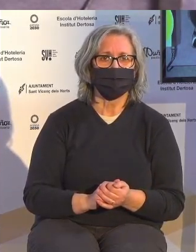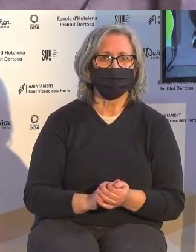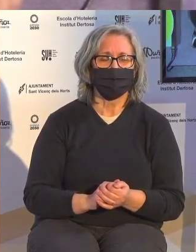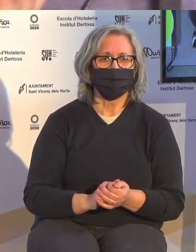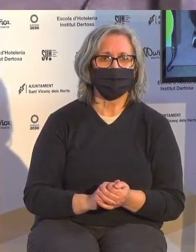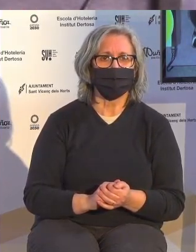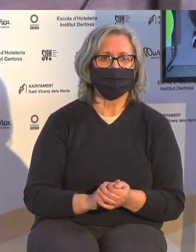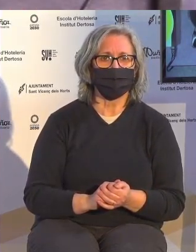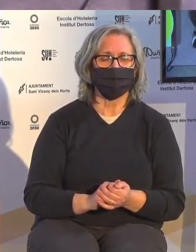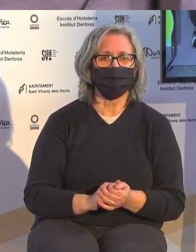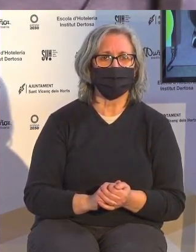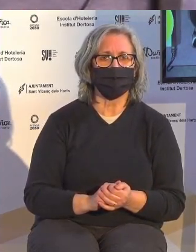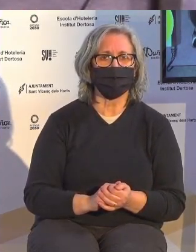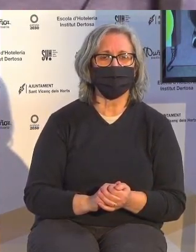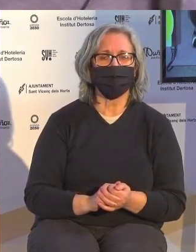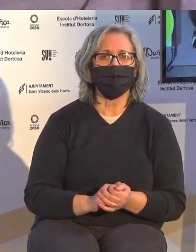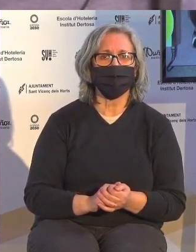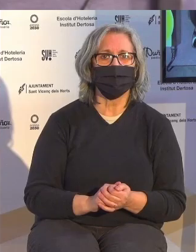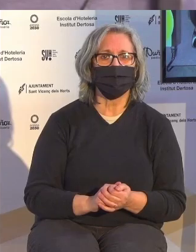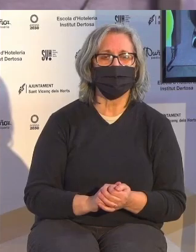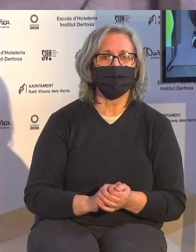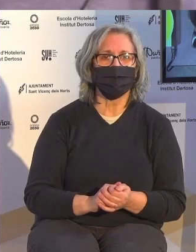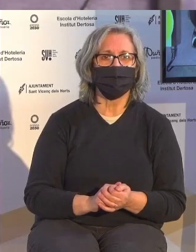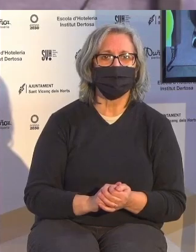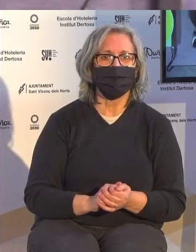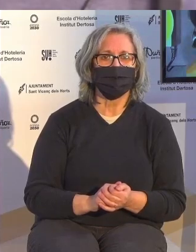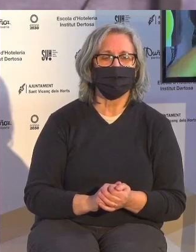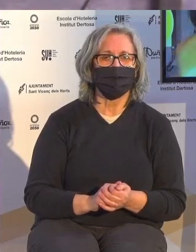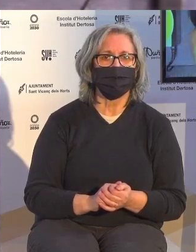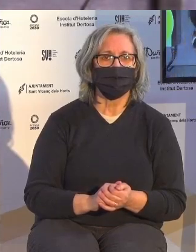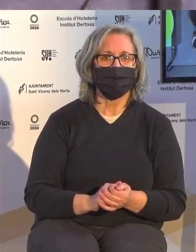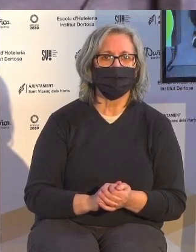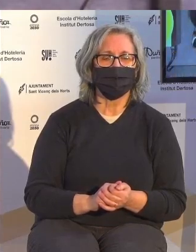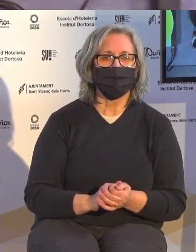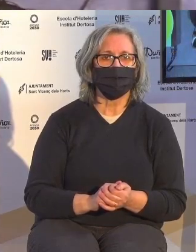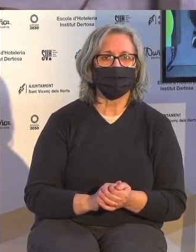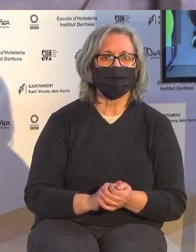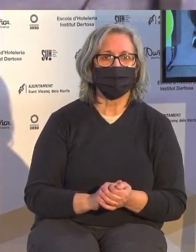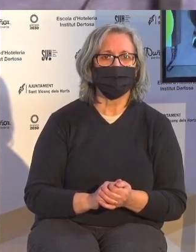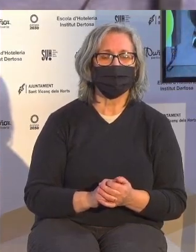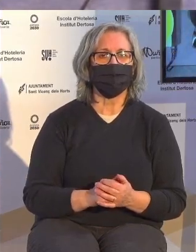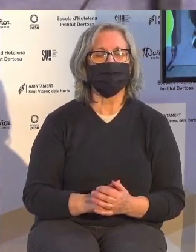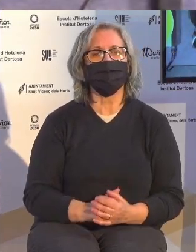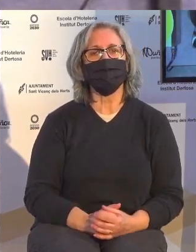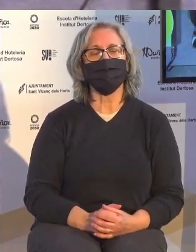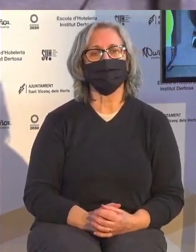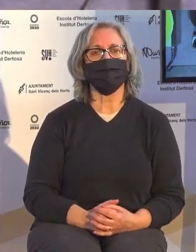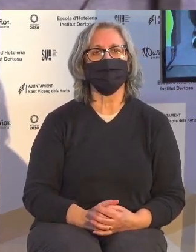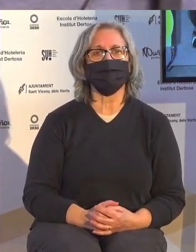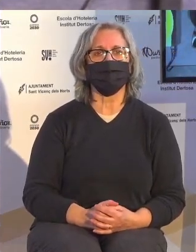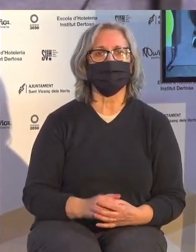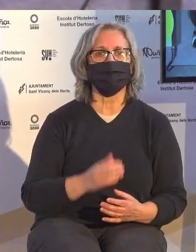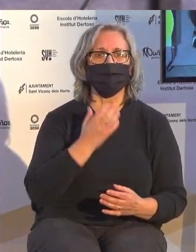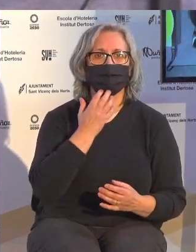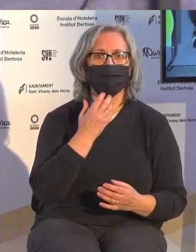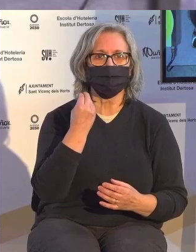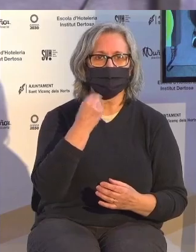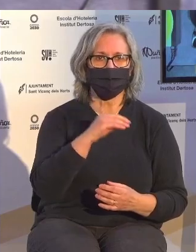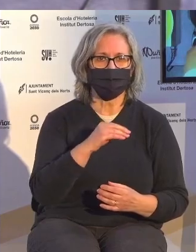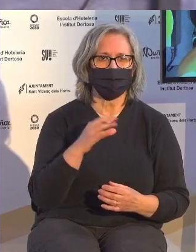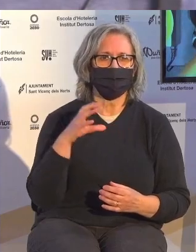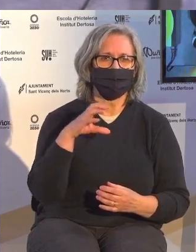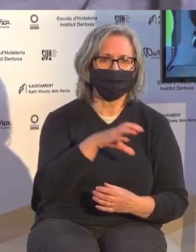disculpa mi español que no está tan bueno pero que se queda soft en la congelación pero mira cómo está la textura